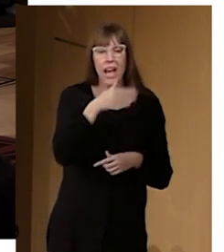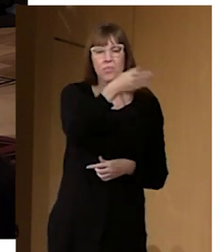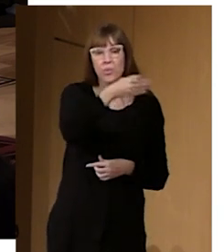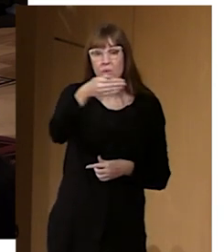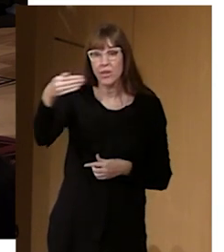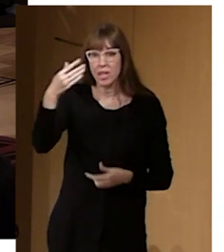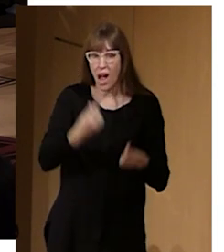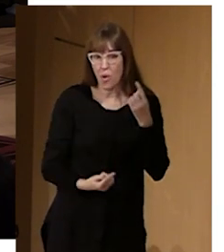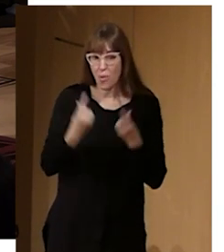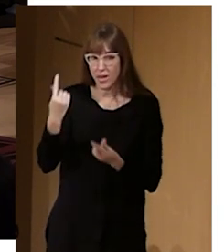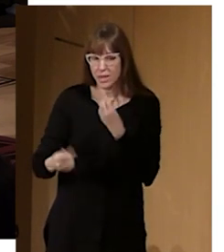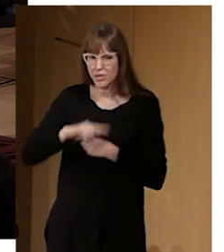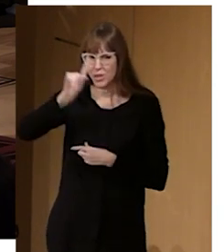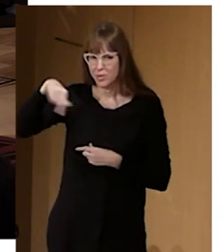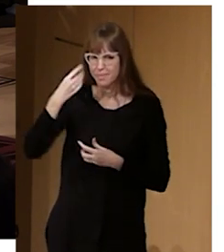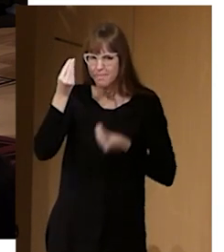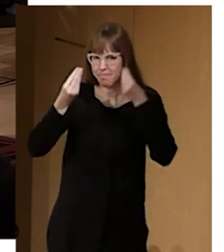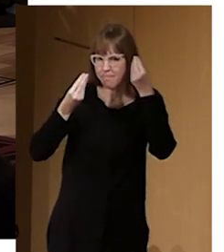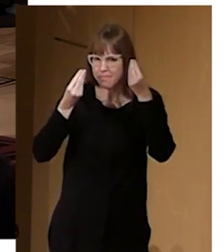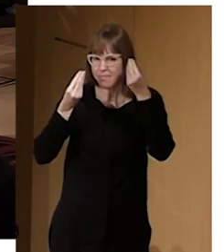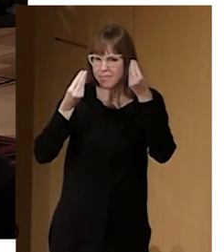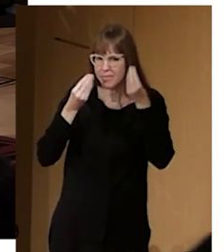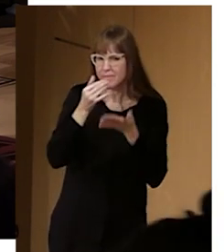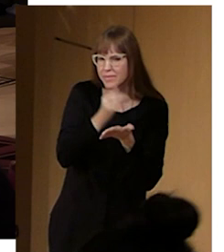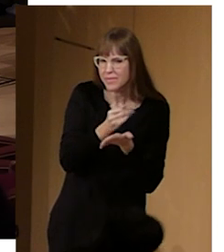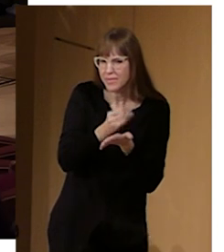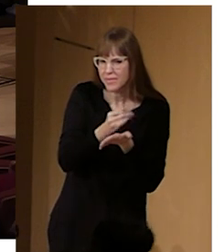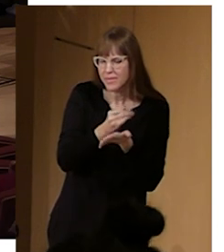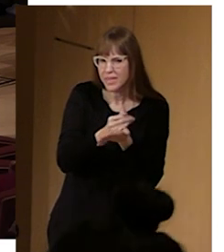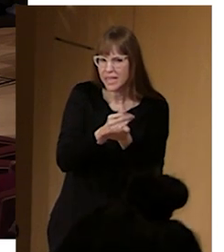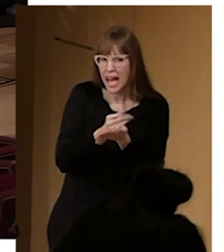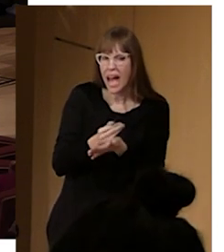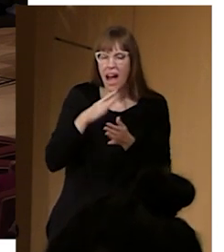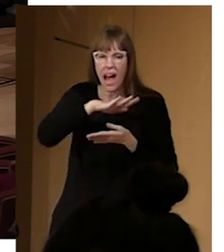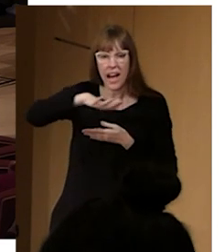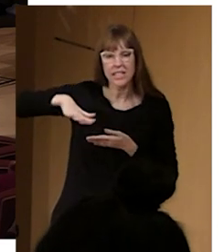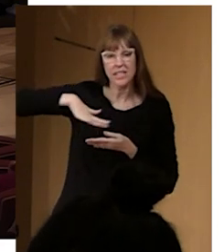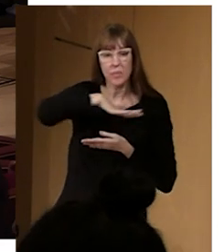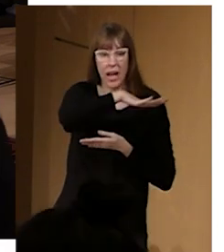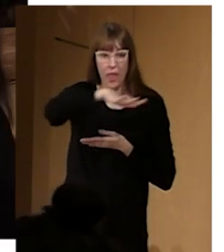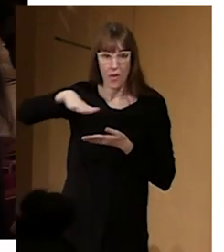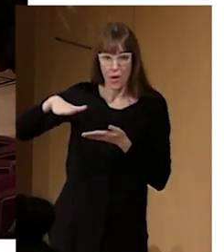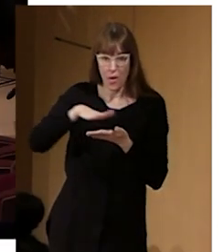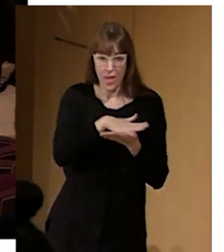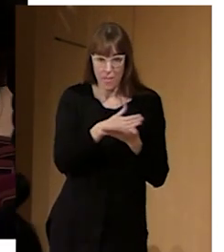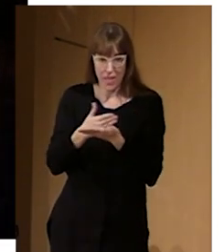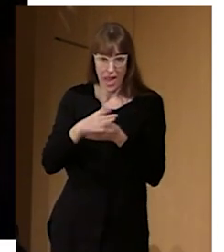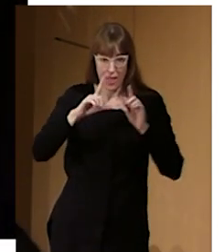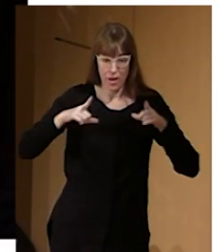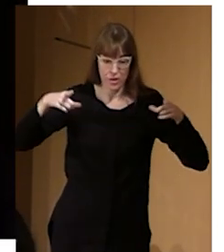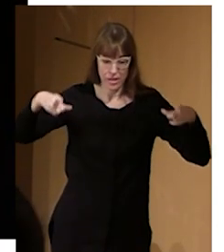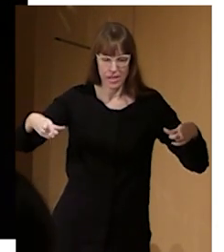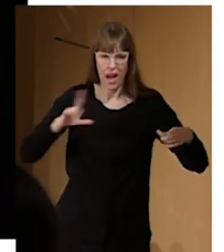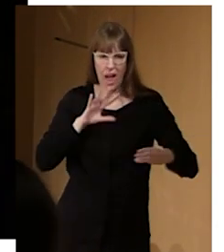experimentado con la idea de incluir el espacio de mediación dentro de la propia sala normalmente los espacios de